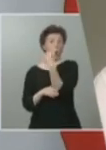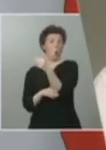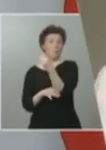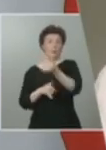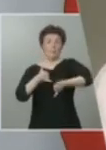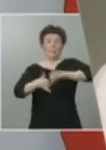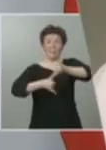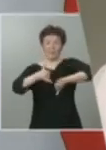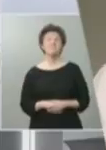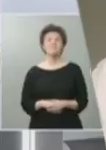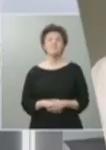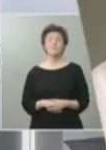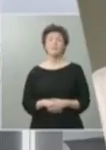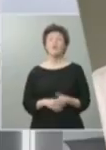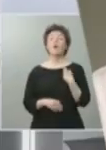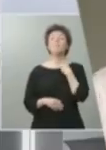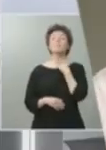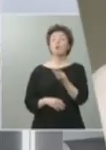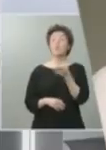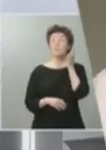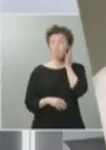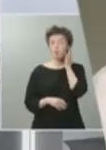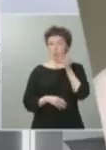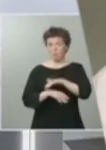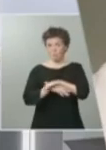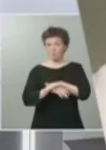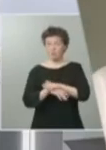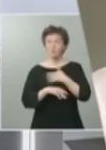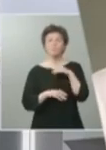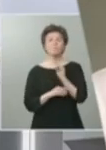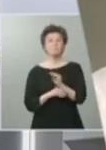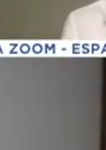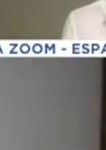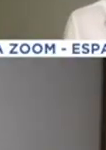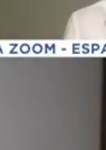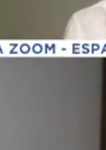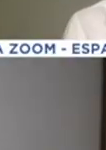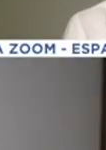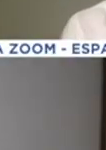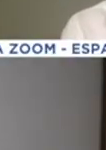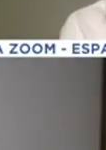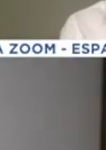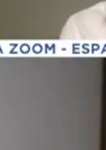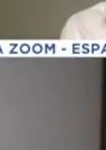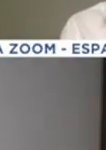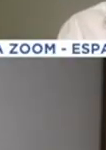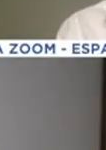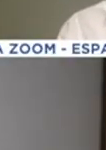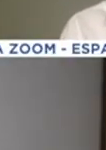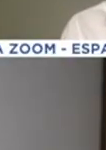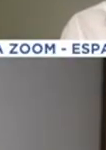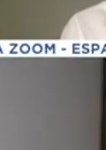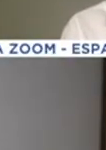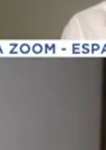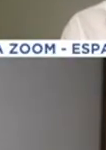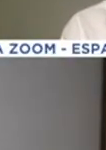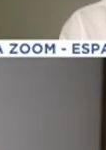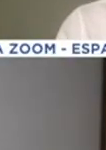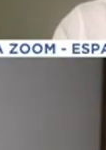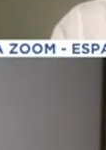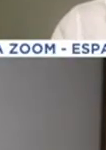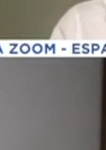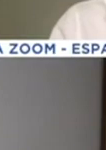Trabajo ha hecho una labor nefasta, una gestión económica nefasta. Y las encuestas claramente en España